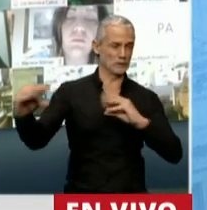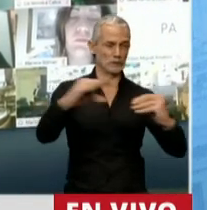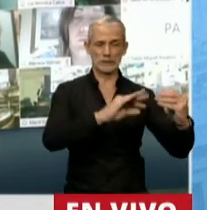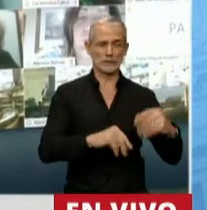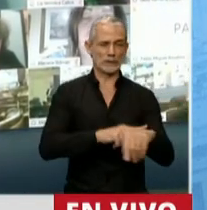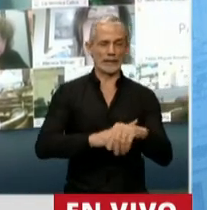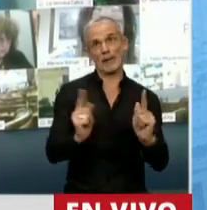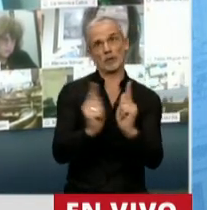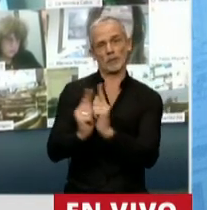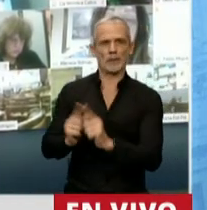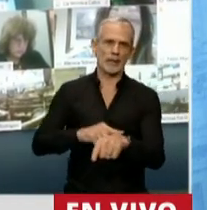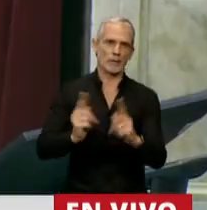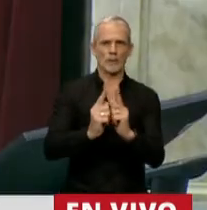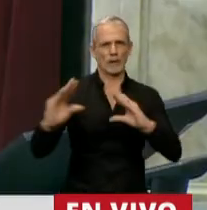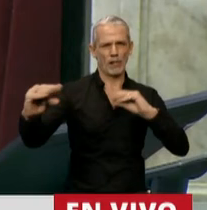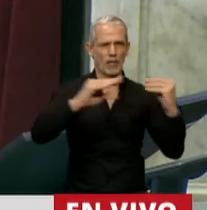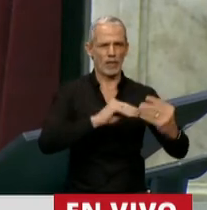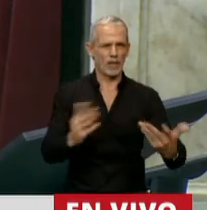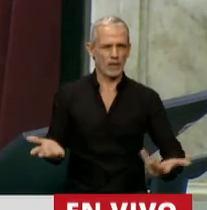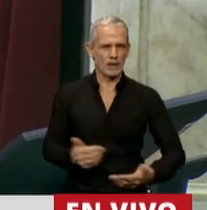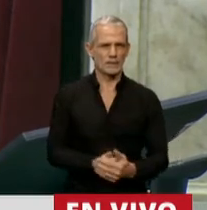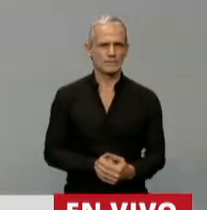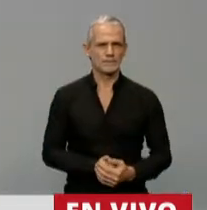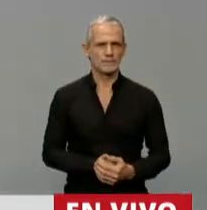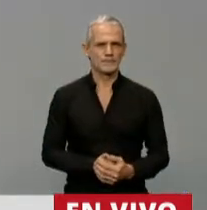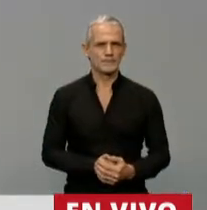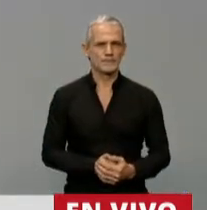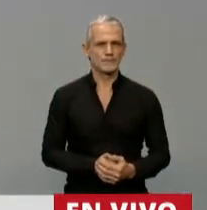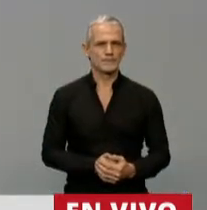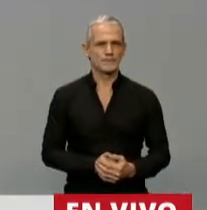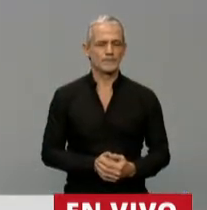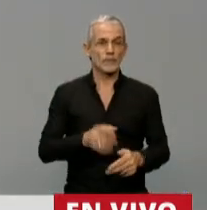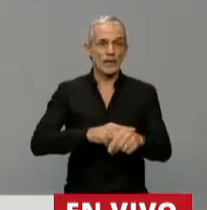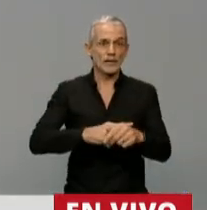justicialismo que alguna vez en este país se haga cargo. ¡Tiempo, señor presidente! ¡Este